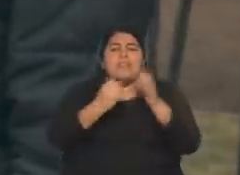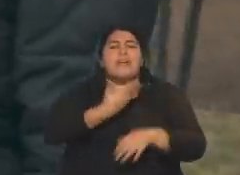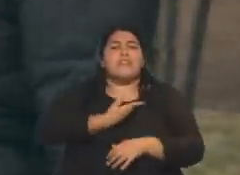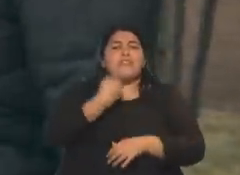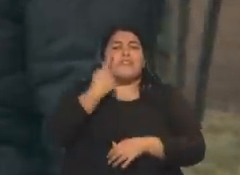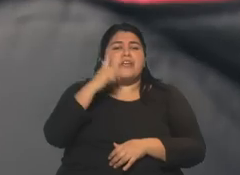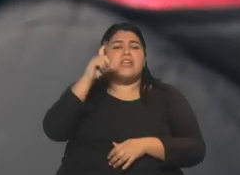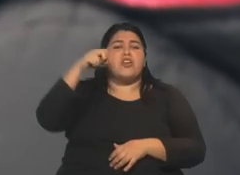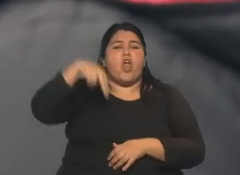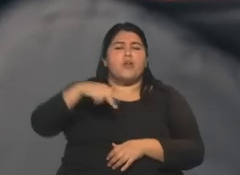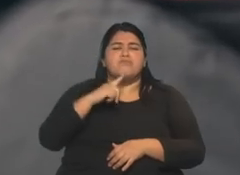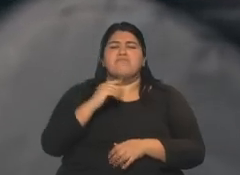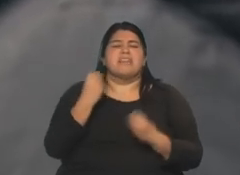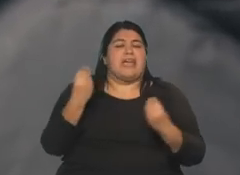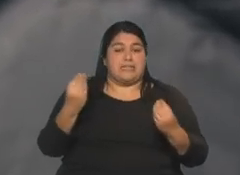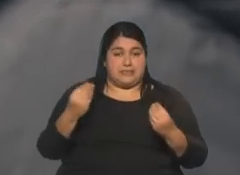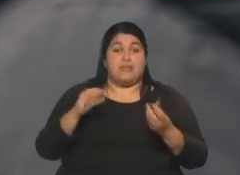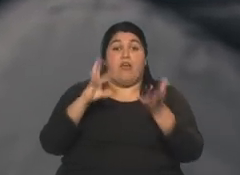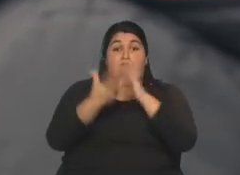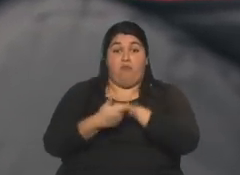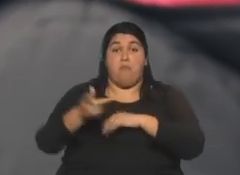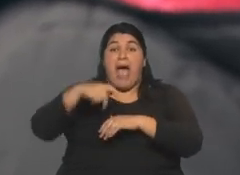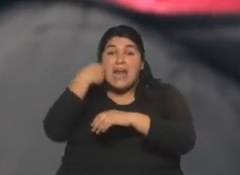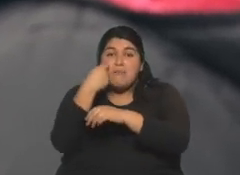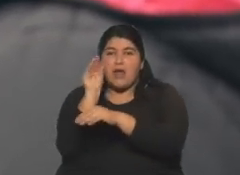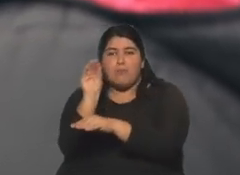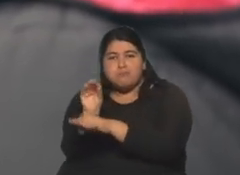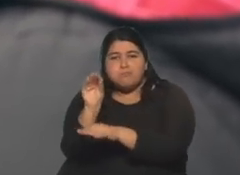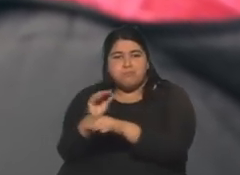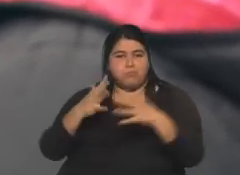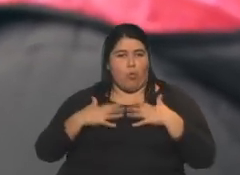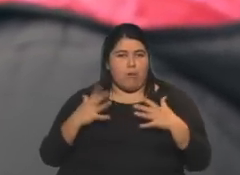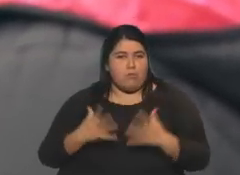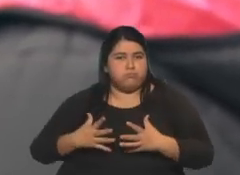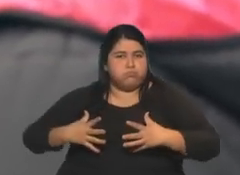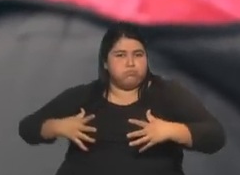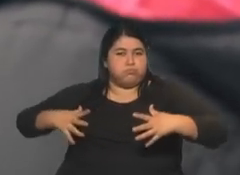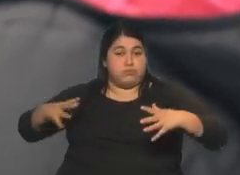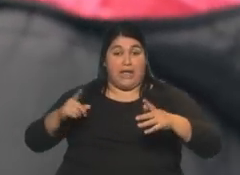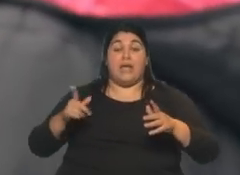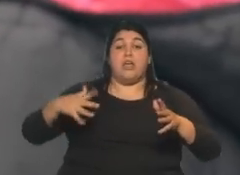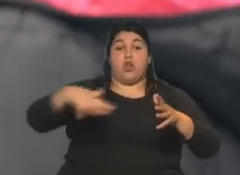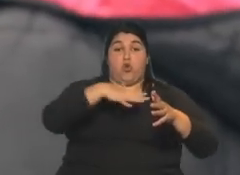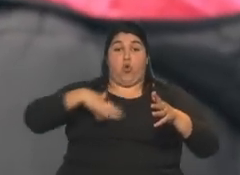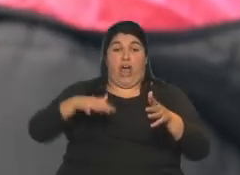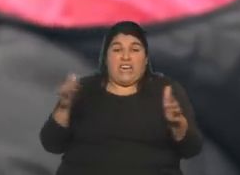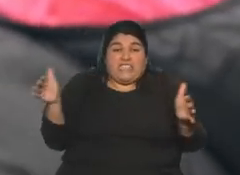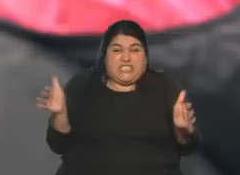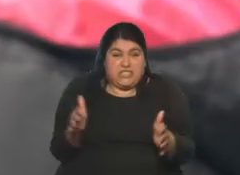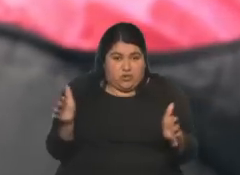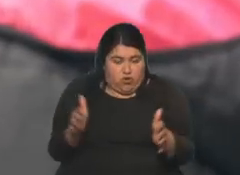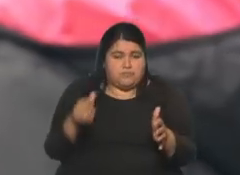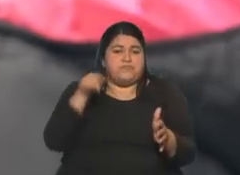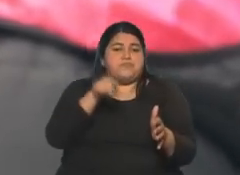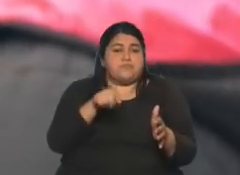un feedlot es el engorde de los animales en un corral reducido. En un espacio físico pequeño. En un espacio